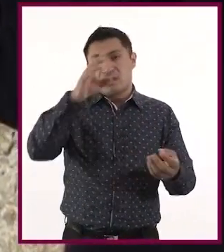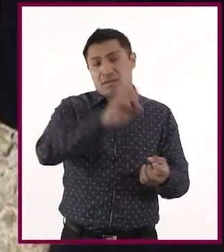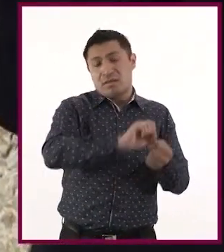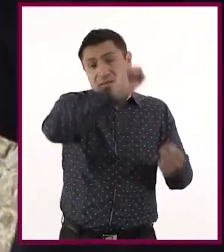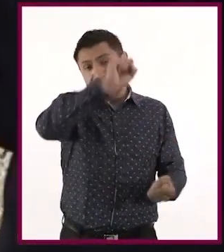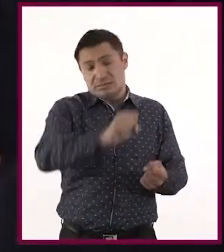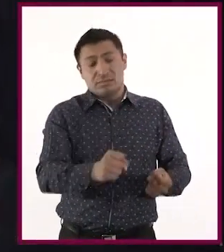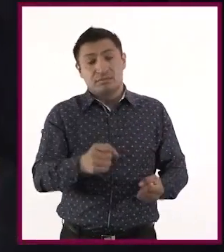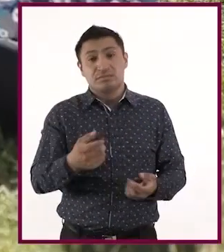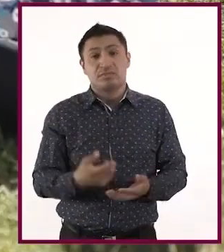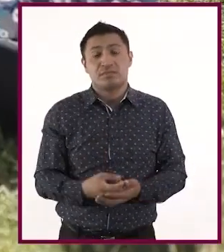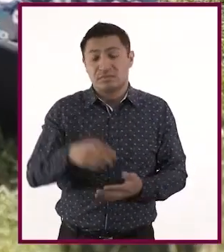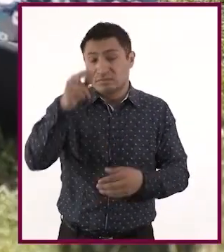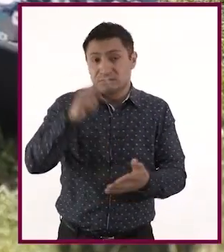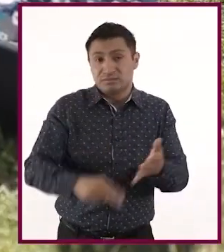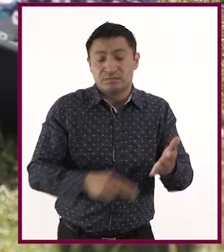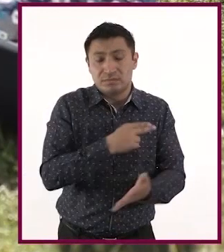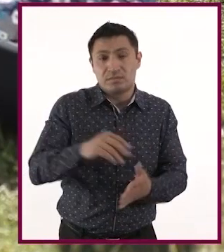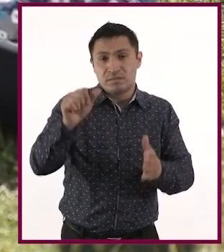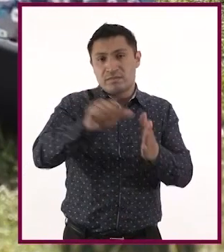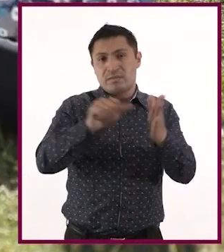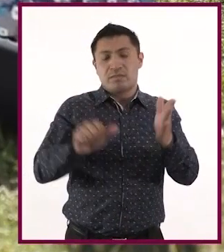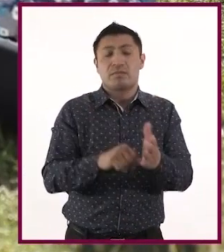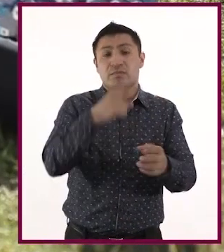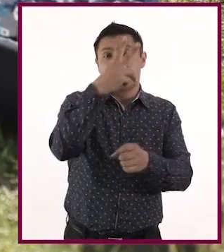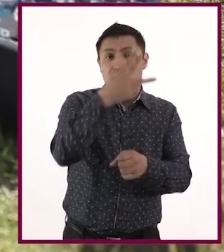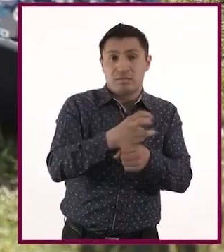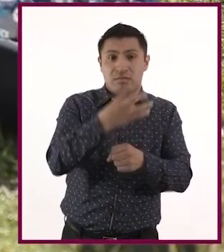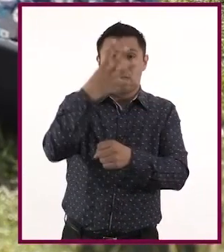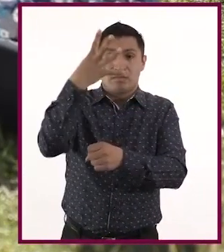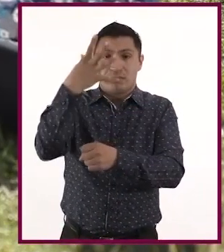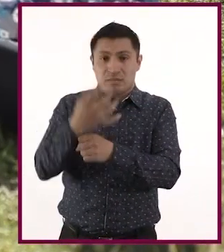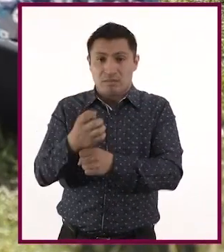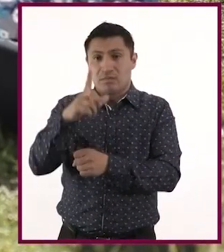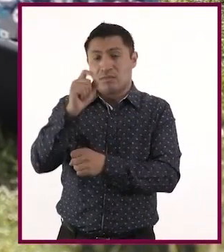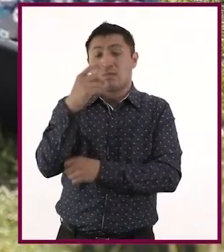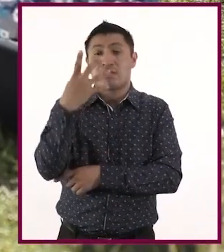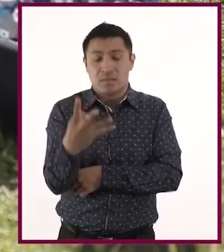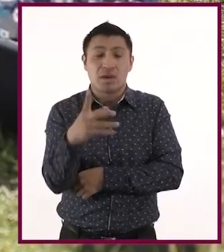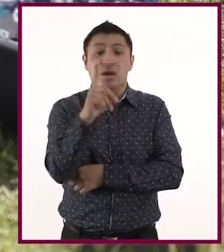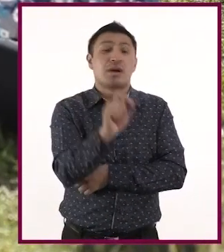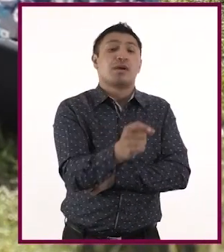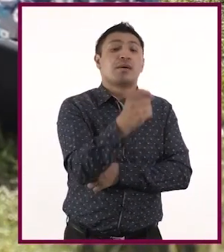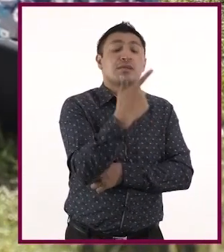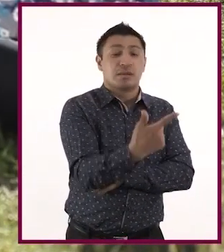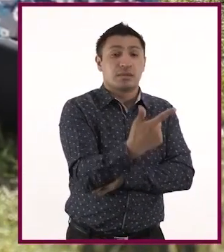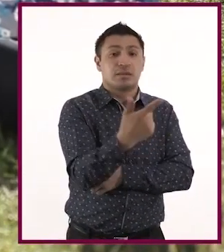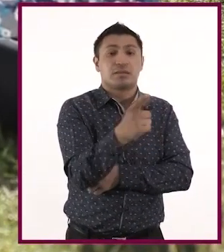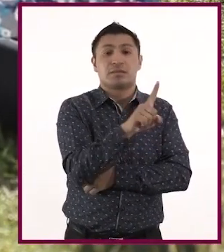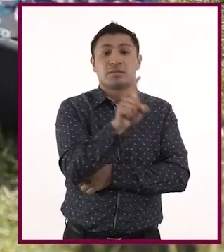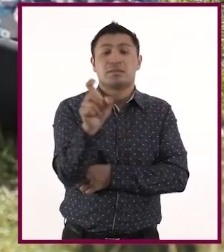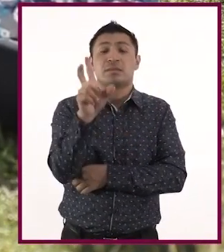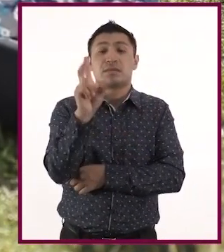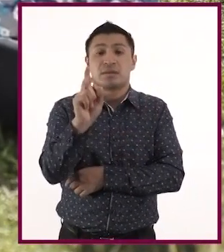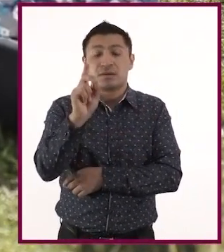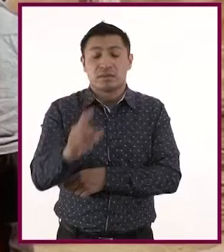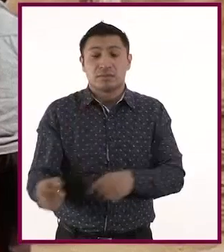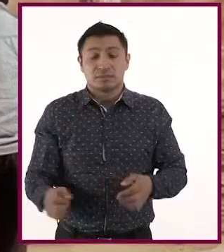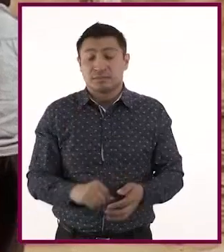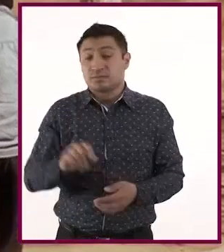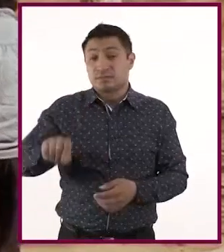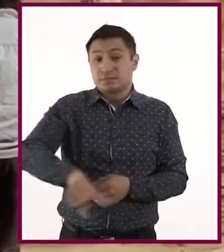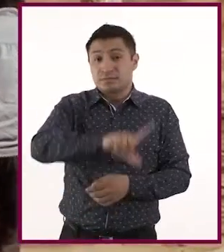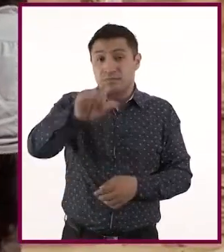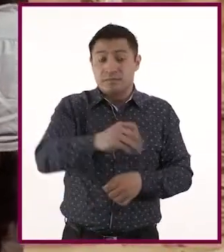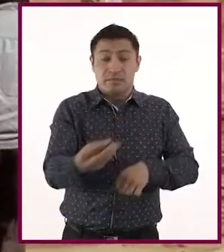Constituyente Permanente aprobó a los artículos 3, 5, 24, 27 y 130.